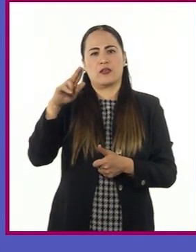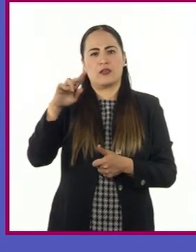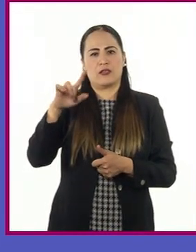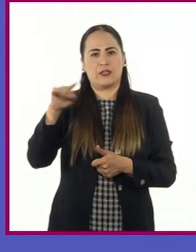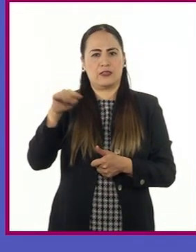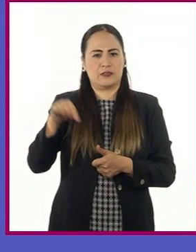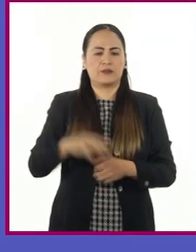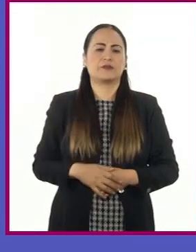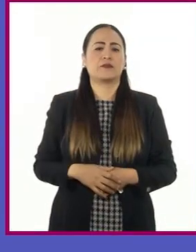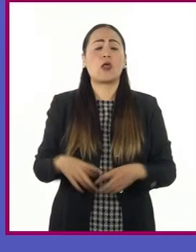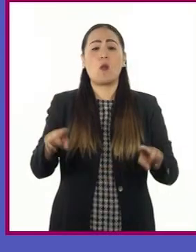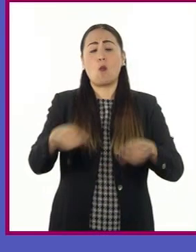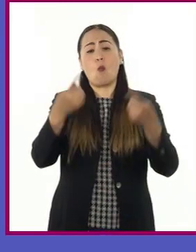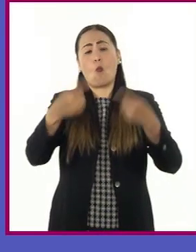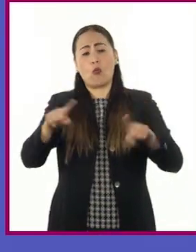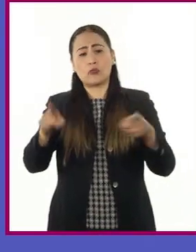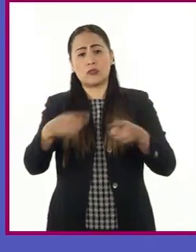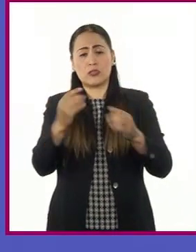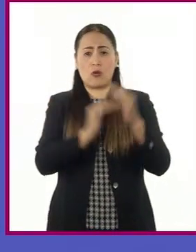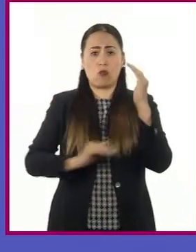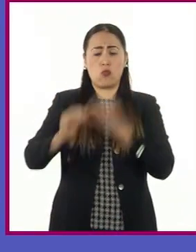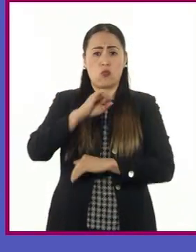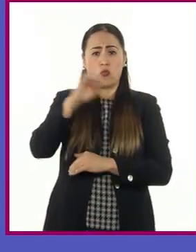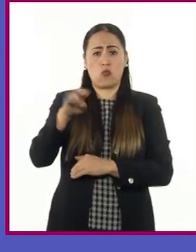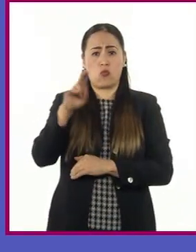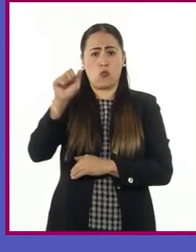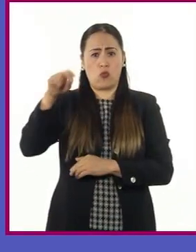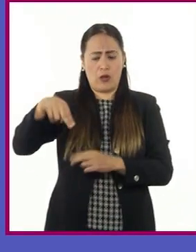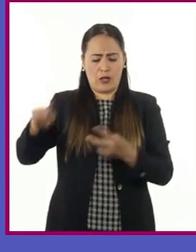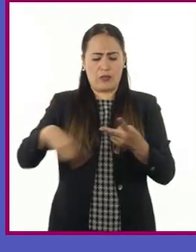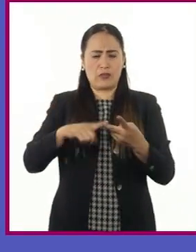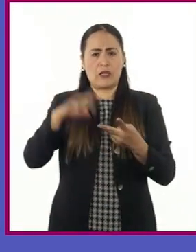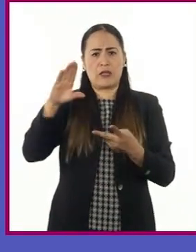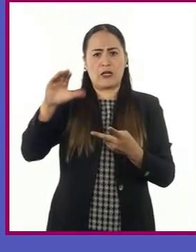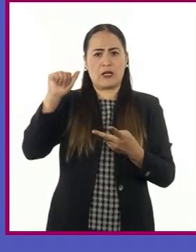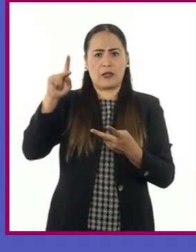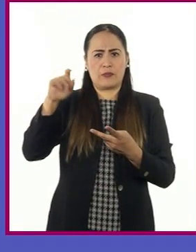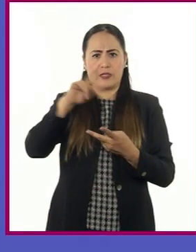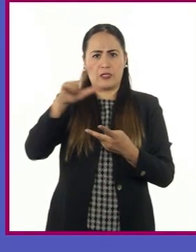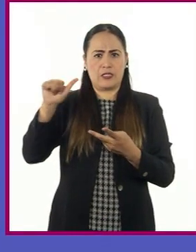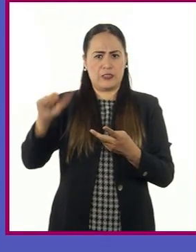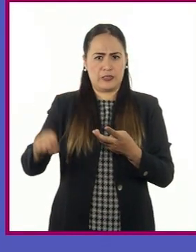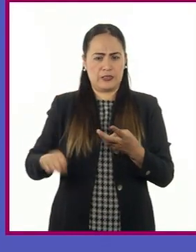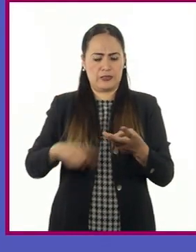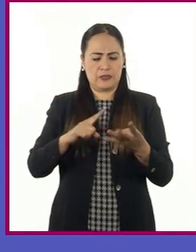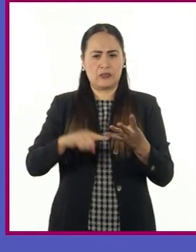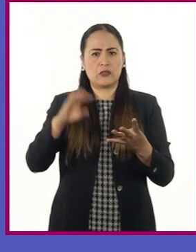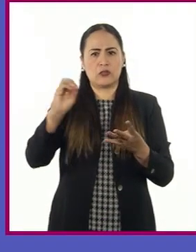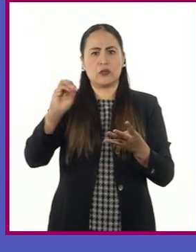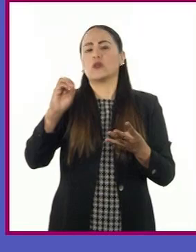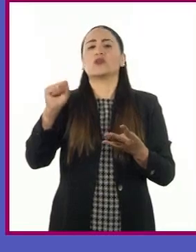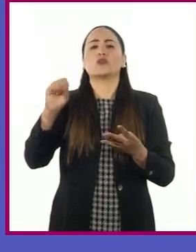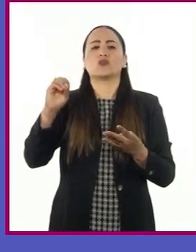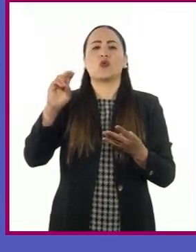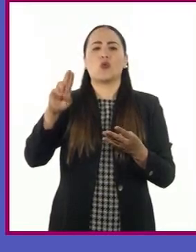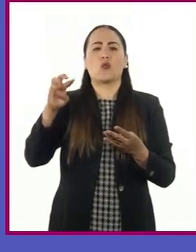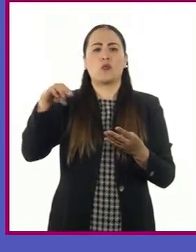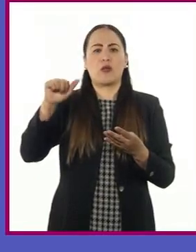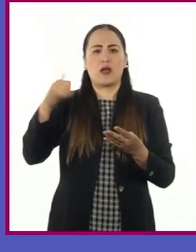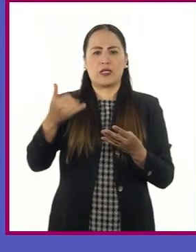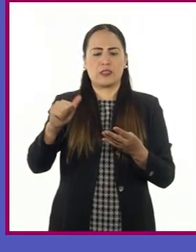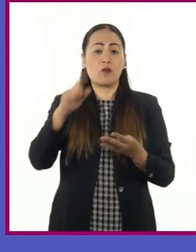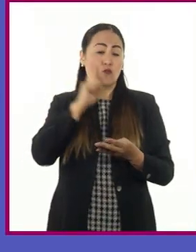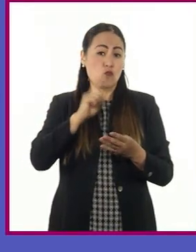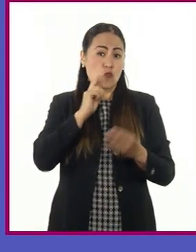destacaron Juan Gutiérrez de Padilla, Francisco López Capillas y Manuel de Sumaya. Y en la literatura, Sor